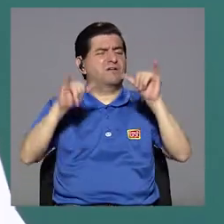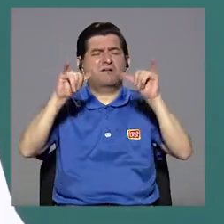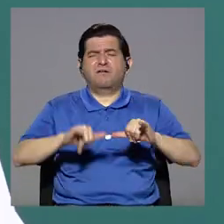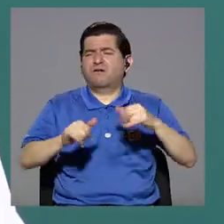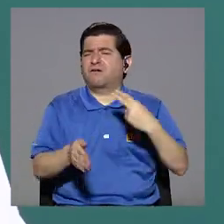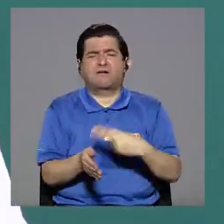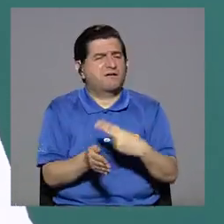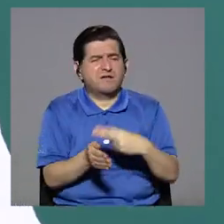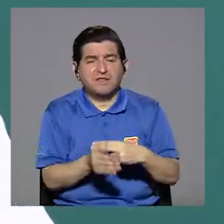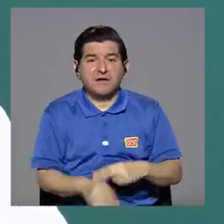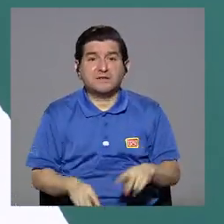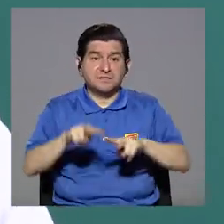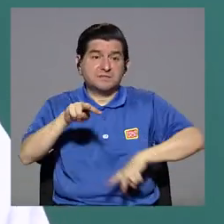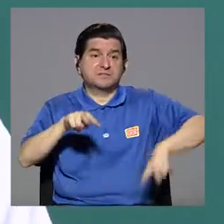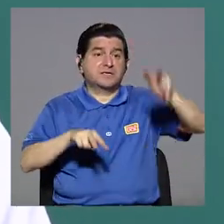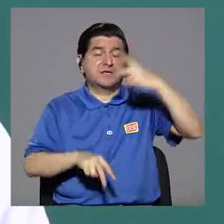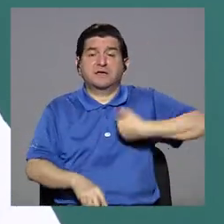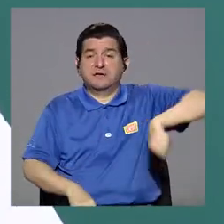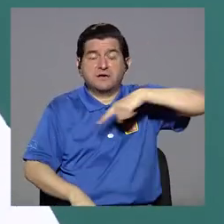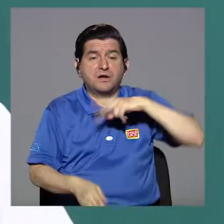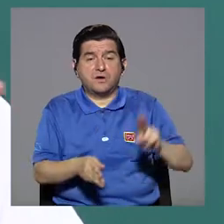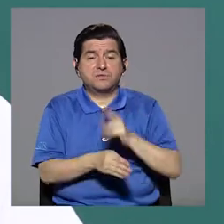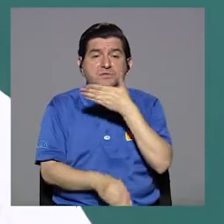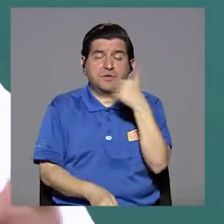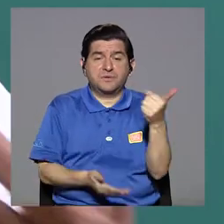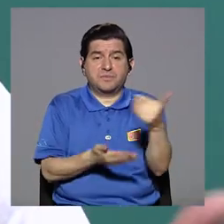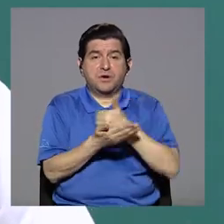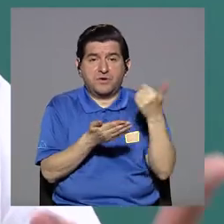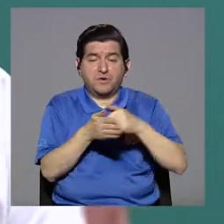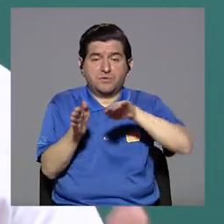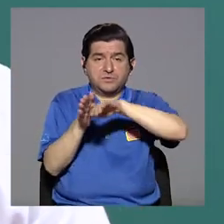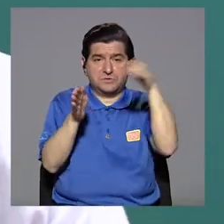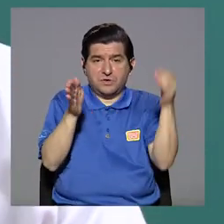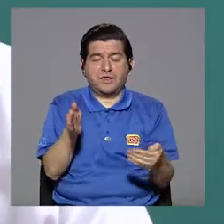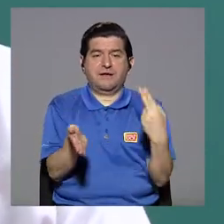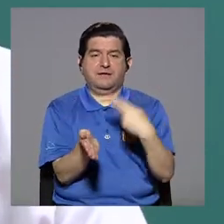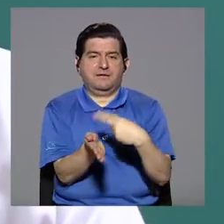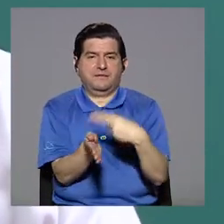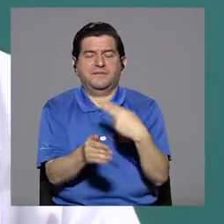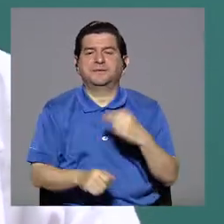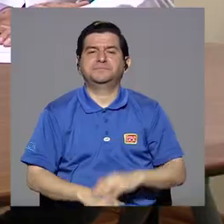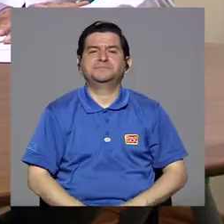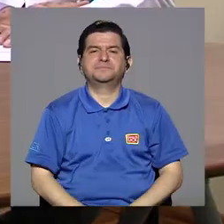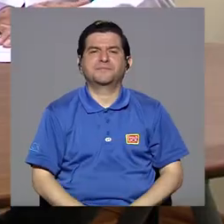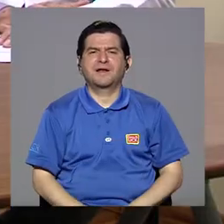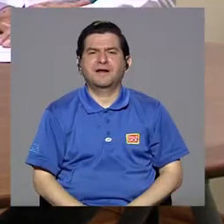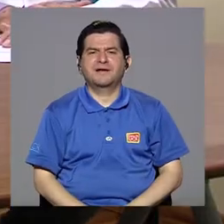bastan tanto tiempo hospitalizados y no ventaja para nosotros utilizar mejor el recurso scan hospitalario